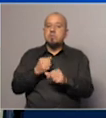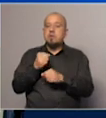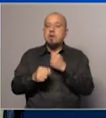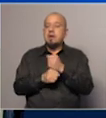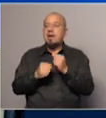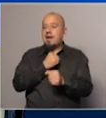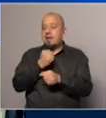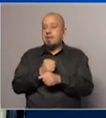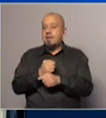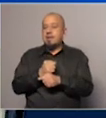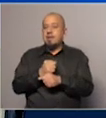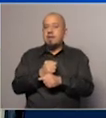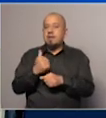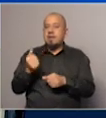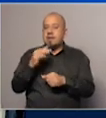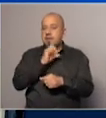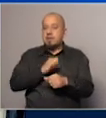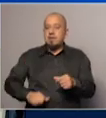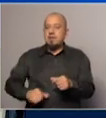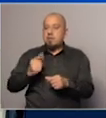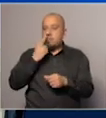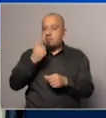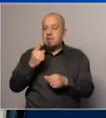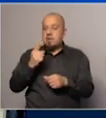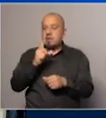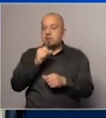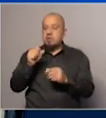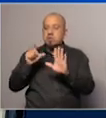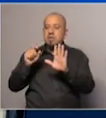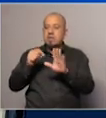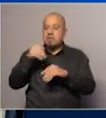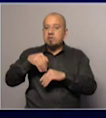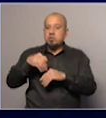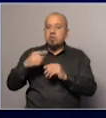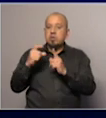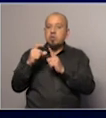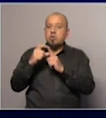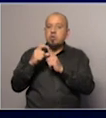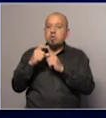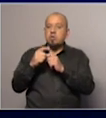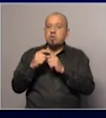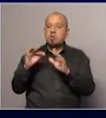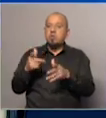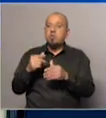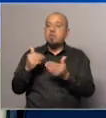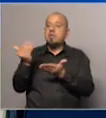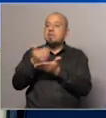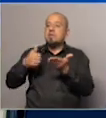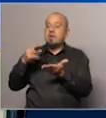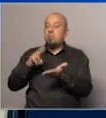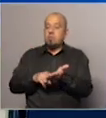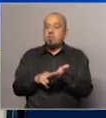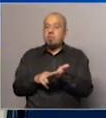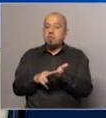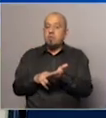19 que el estado perdiera mil 170 millones de dólares por las secciones naciones que se hicieron